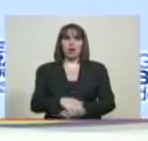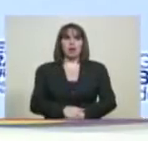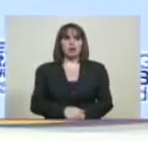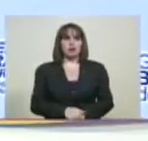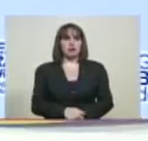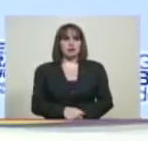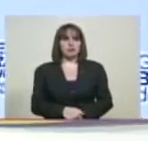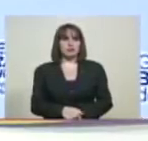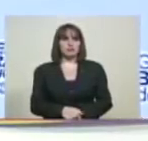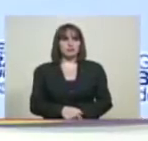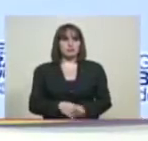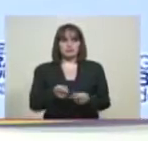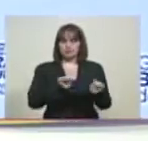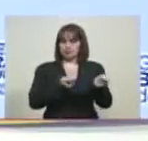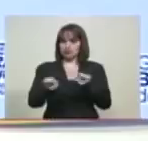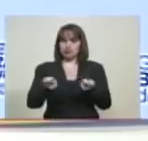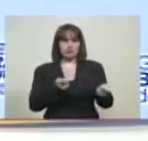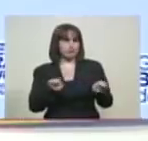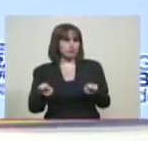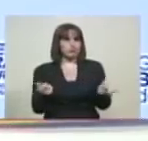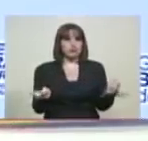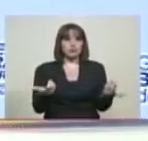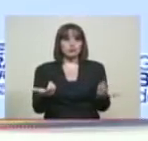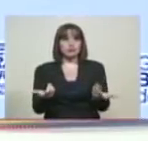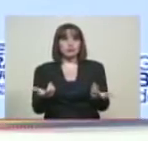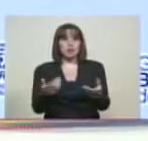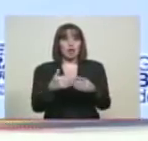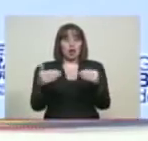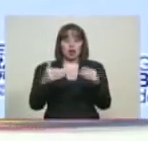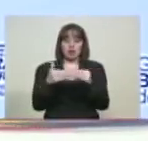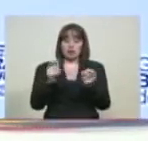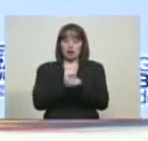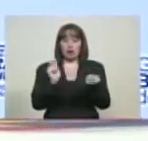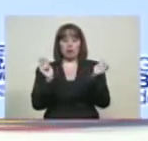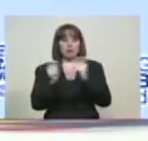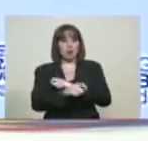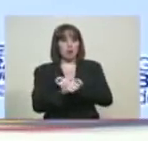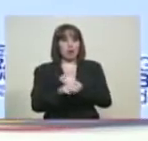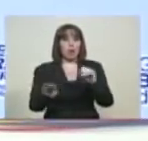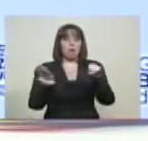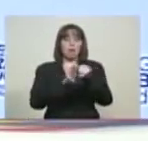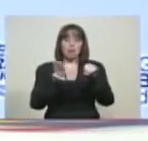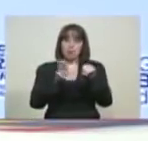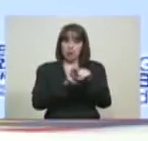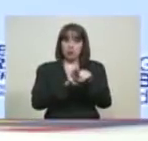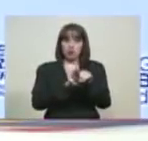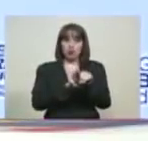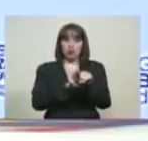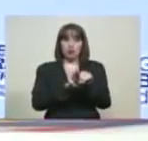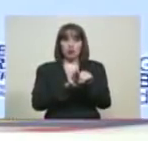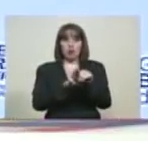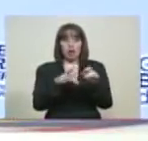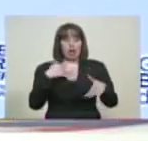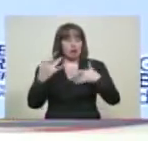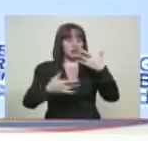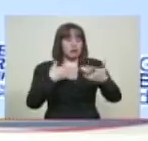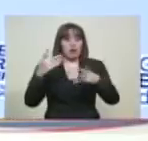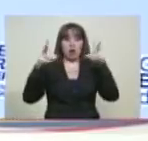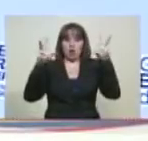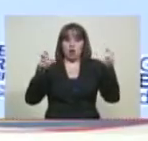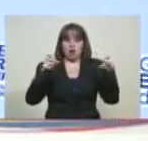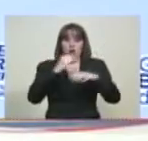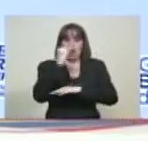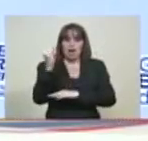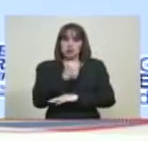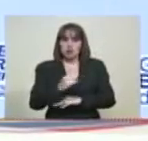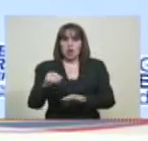presidente va a variar puede ser en divisas convertibles en petro para reactivar todas las zonas económicas